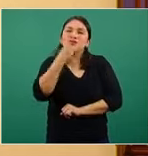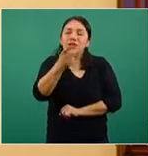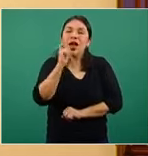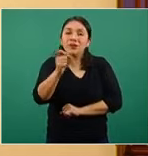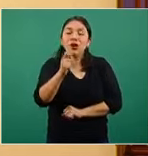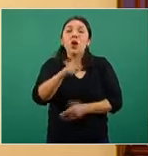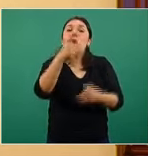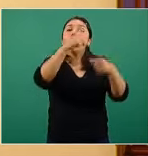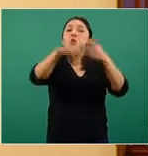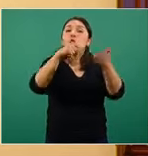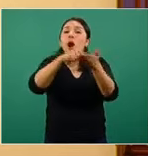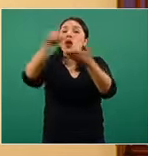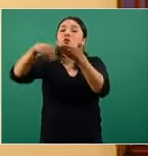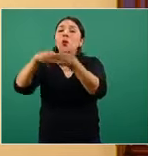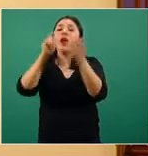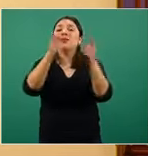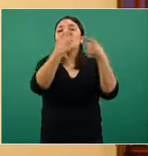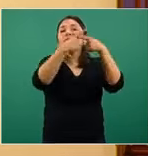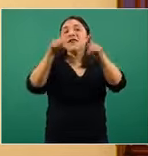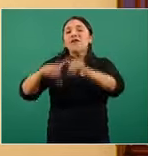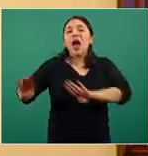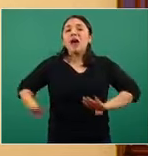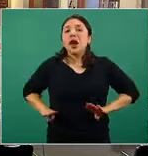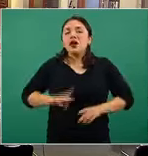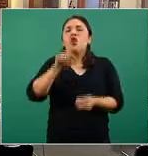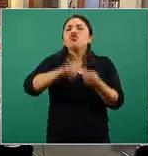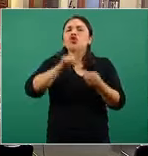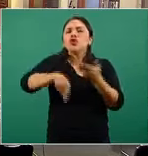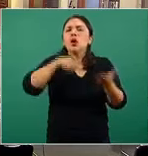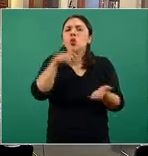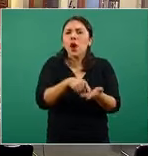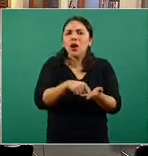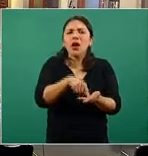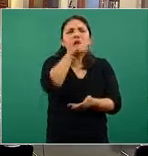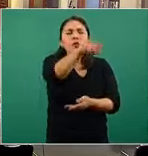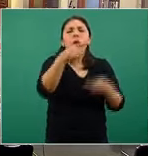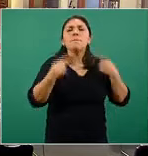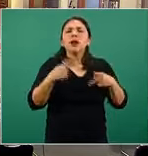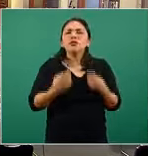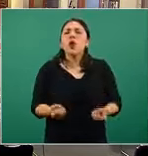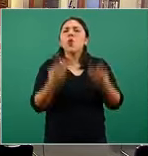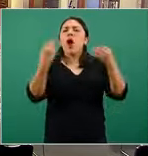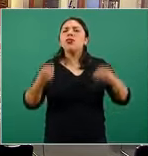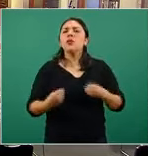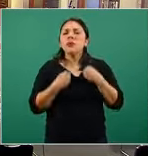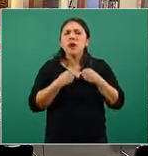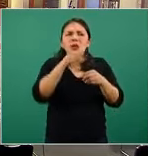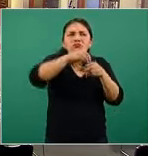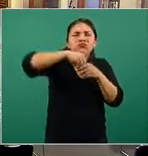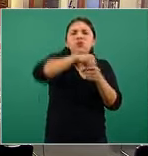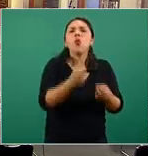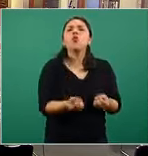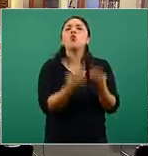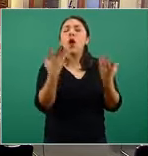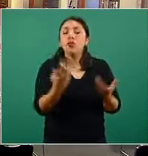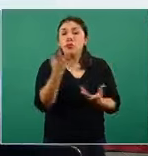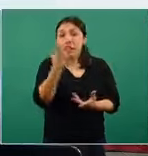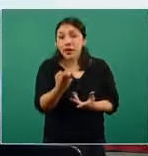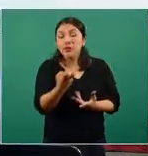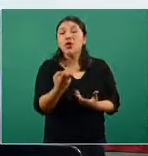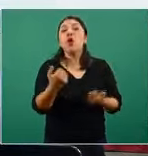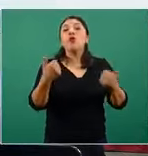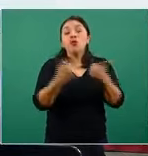las localidades son diferentes en base a dónde se encuentran, en base a su densidad poblacional y obviamente a